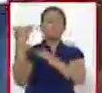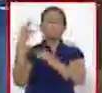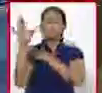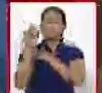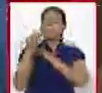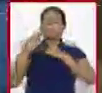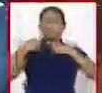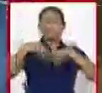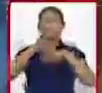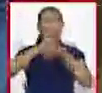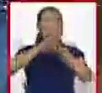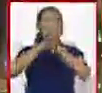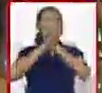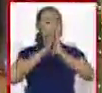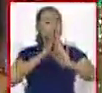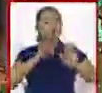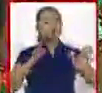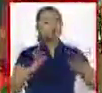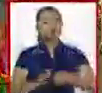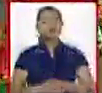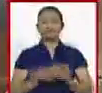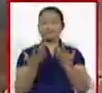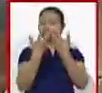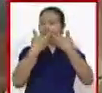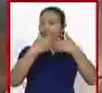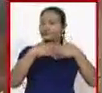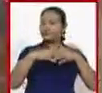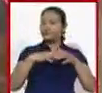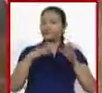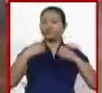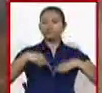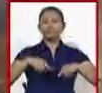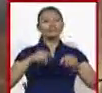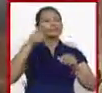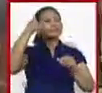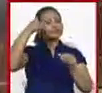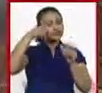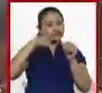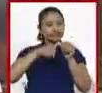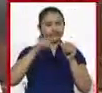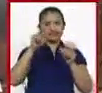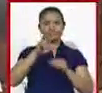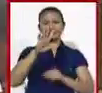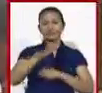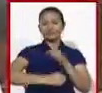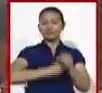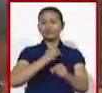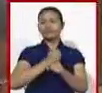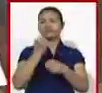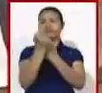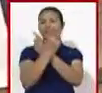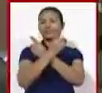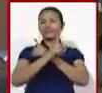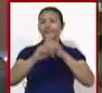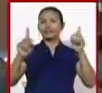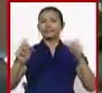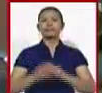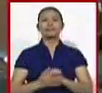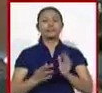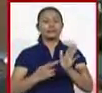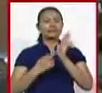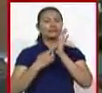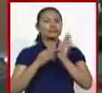que en forma pacífica, en forma armónica, vamos a recordar estos 35 años de democracia que estamos viviendo.